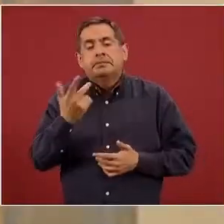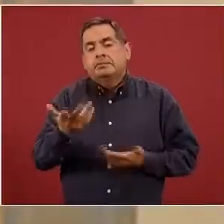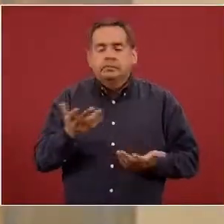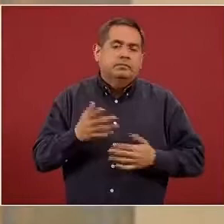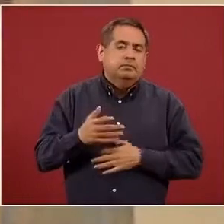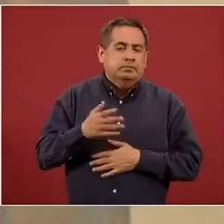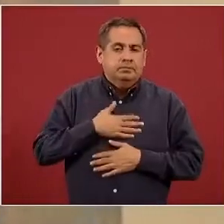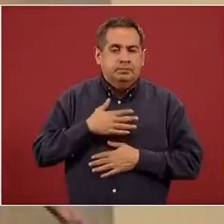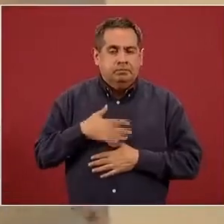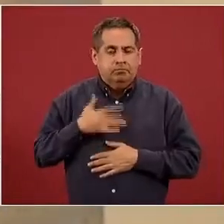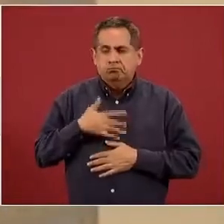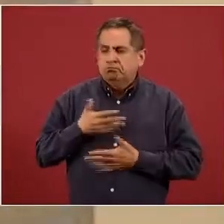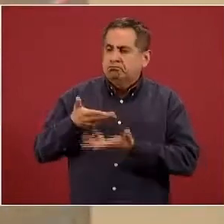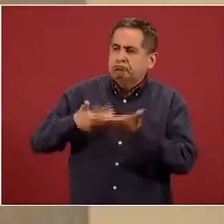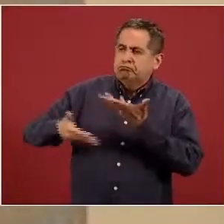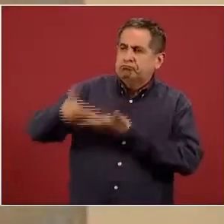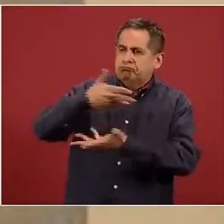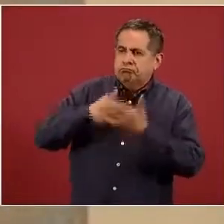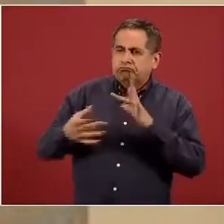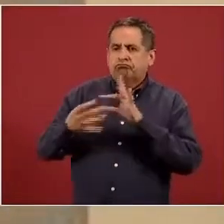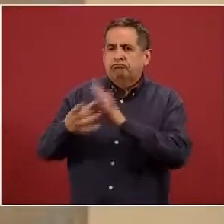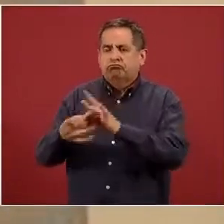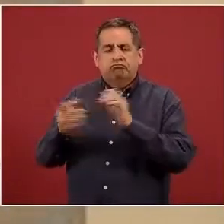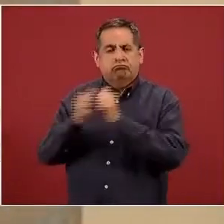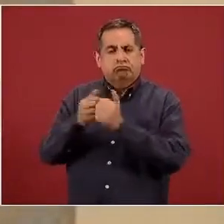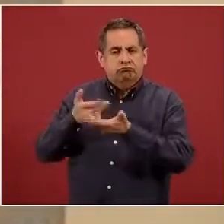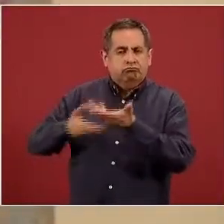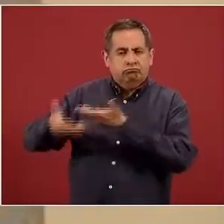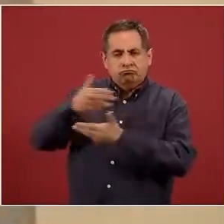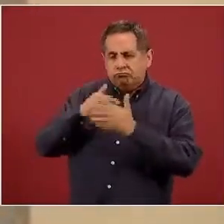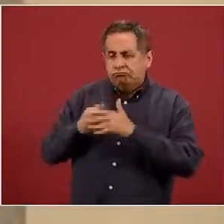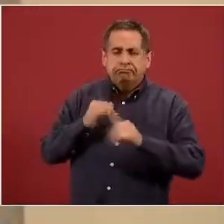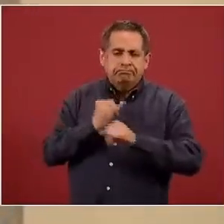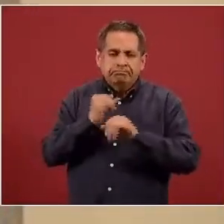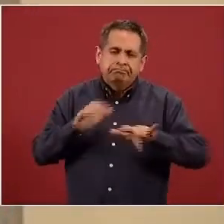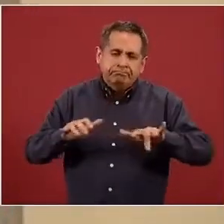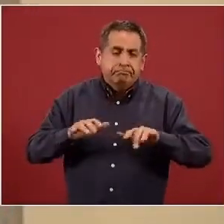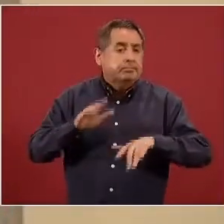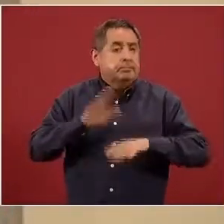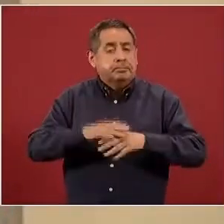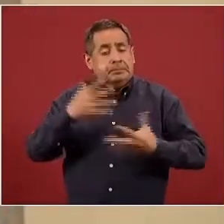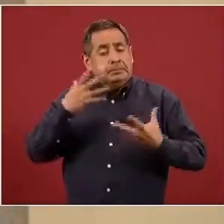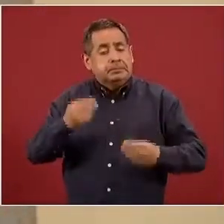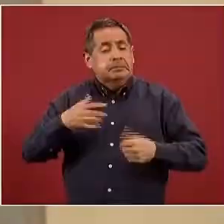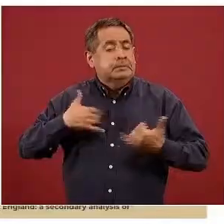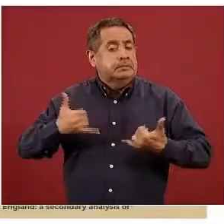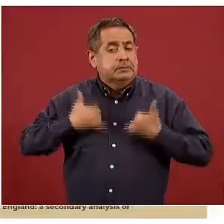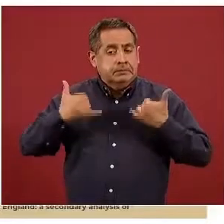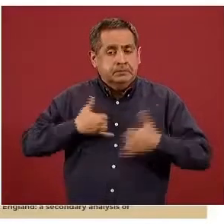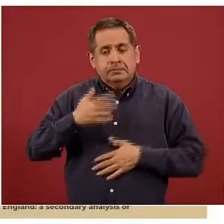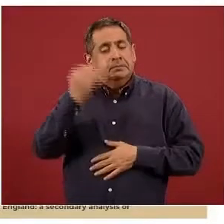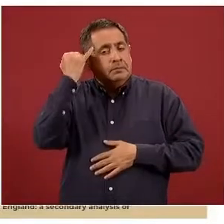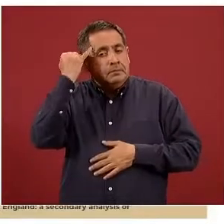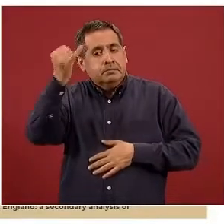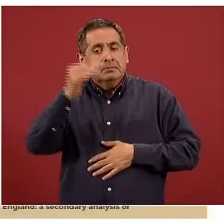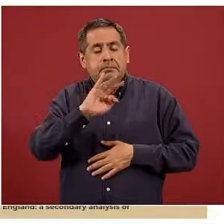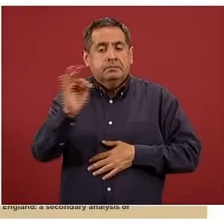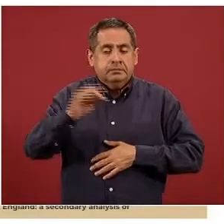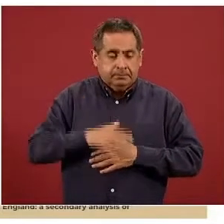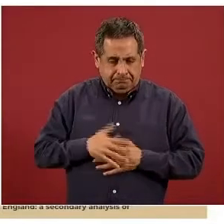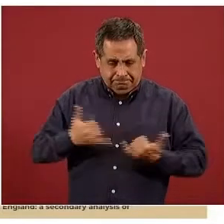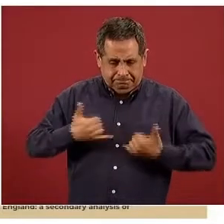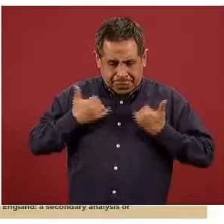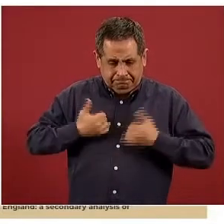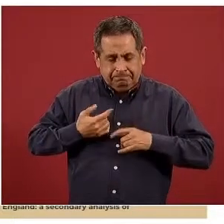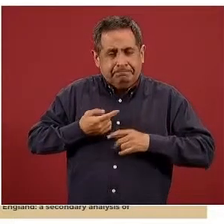a permitir las interacciones en línea y principalmente entre los jóvenes. Imagínense a este adolescente que estaba descubriendo